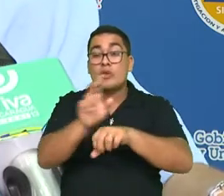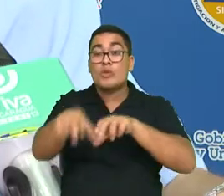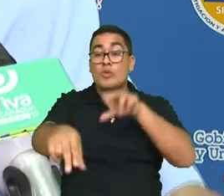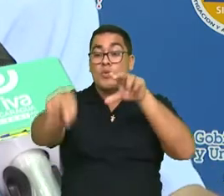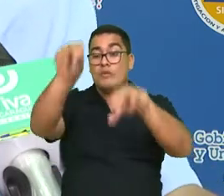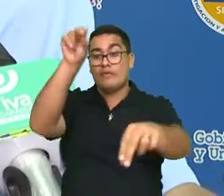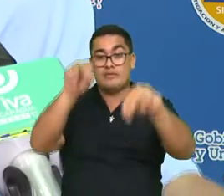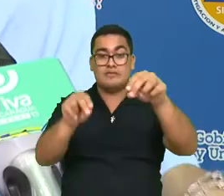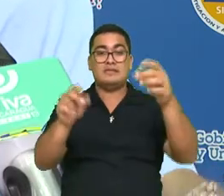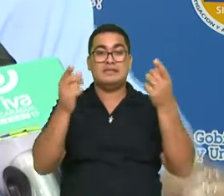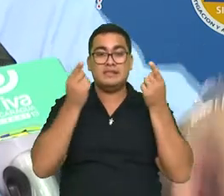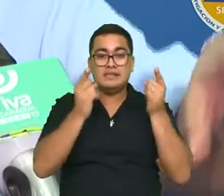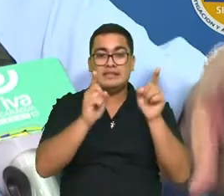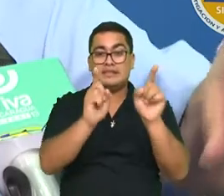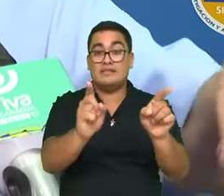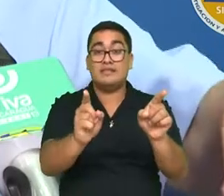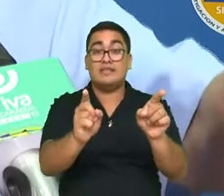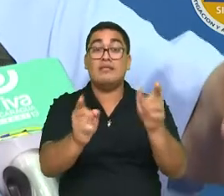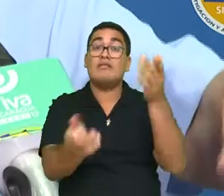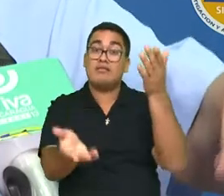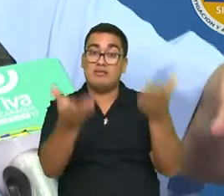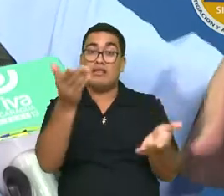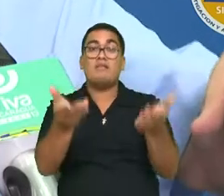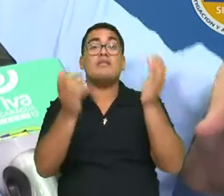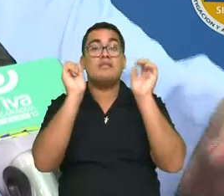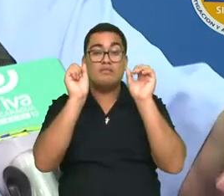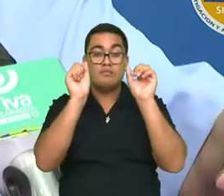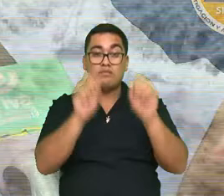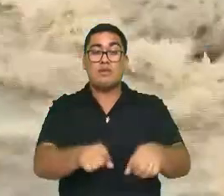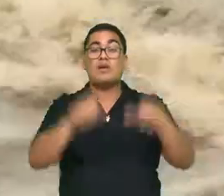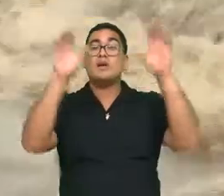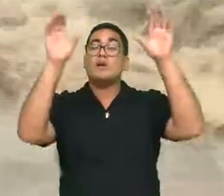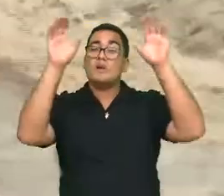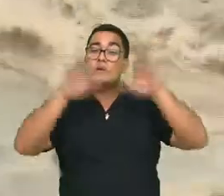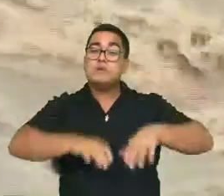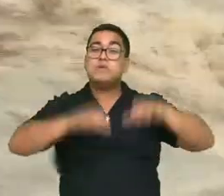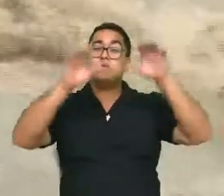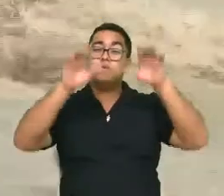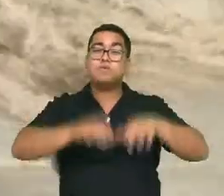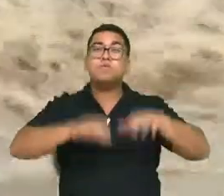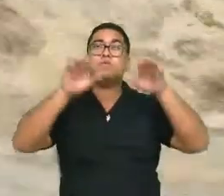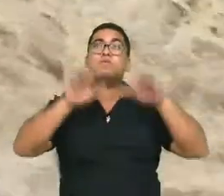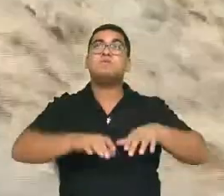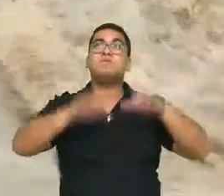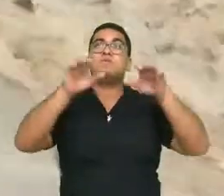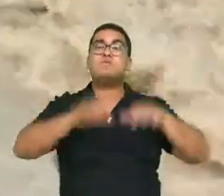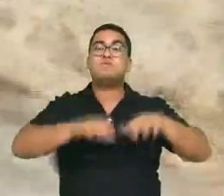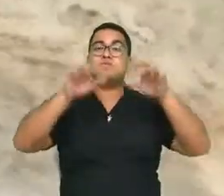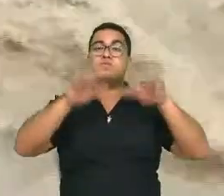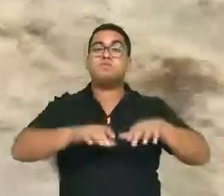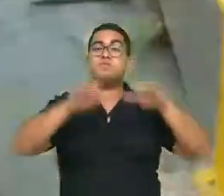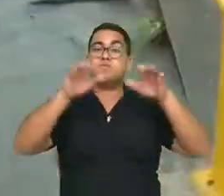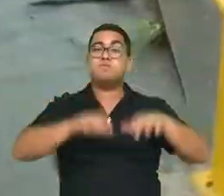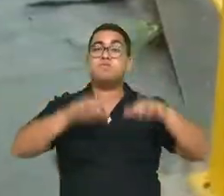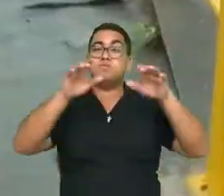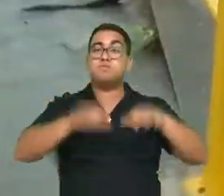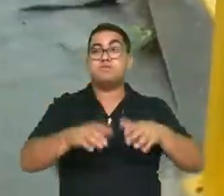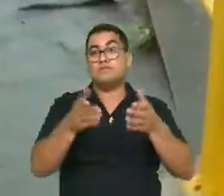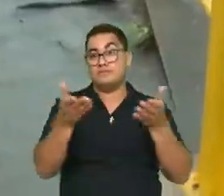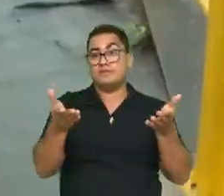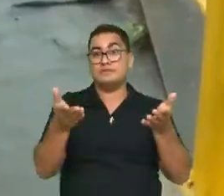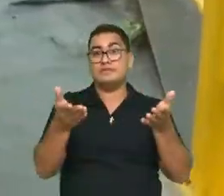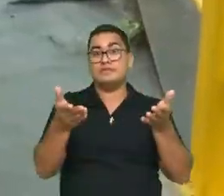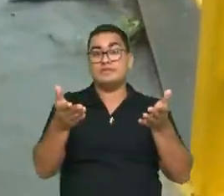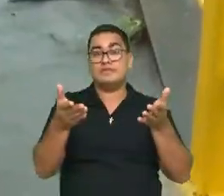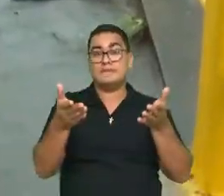Segovia, Chinandega, que es donde posiblemente van a ser los últimos lugares donde esa mejora que dice Marcio se va a ir sintiendo. ¿Qué queremos